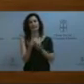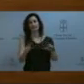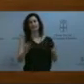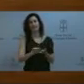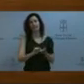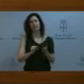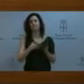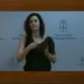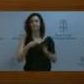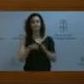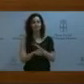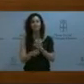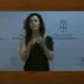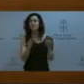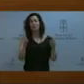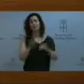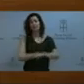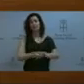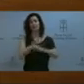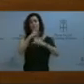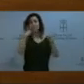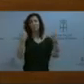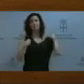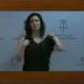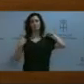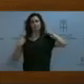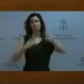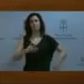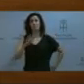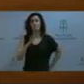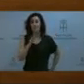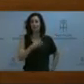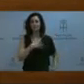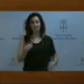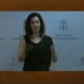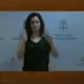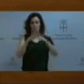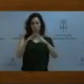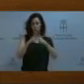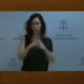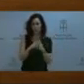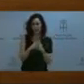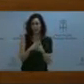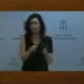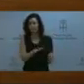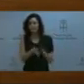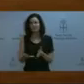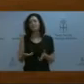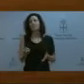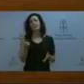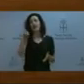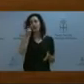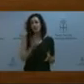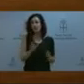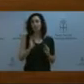burocracia en la Administración Pública. Se trata también de aprovechar la estructura próxima de proximidad de la